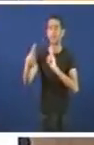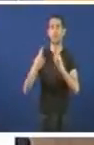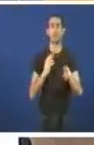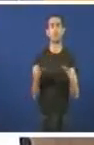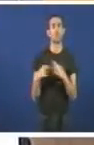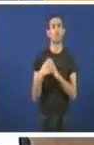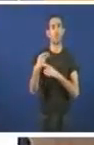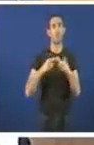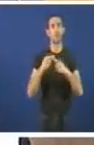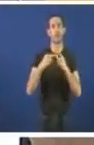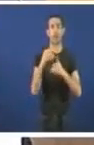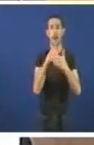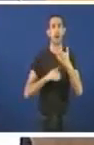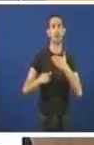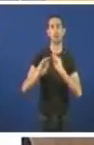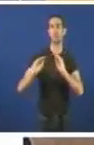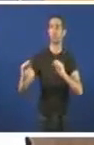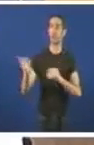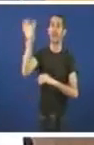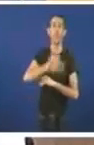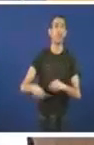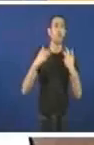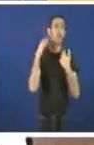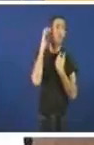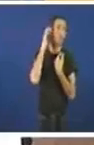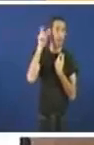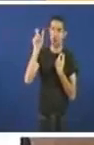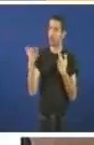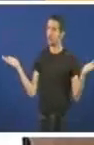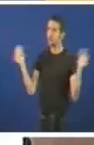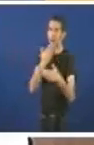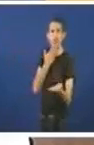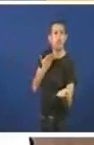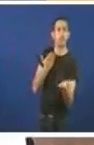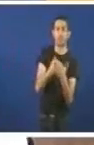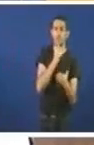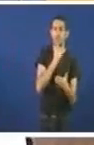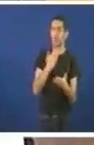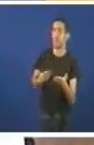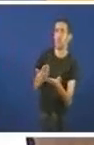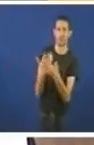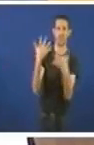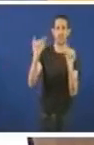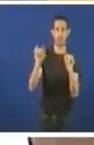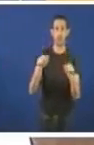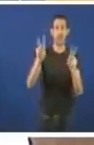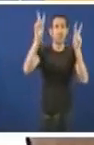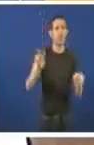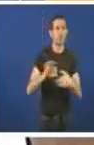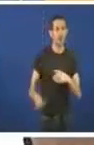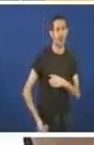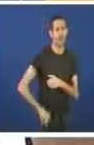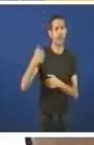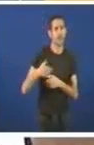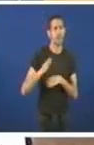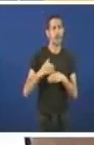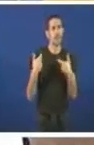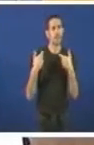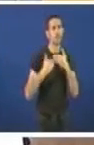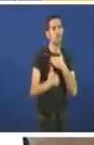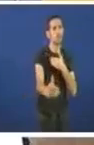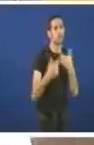Nacionalista Galego a través da súa eurodiputada é que non hai proposta a estas alturas. E esa é unha cuestión clave para o futuro do sector